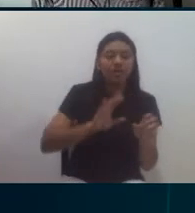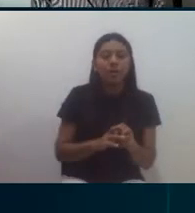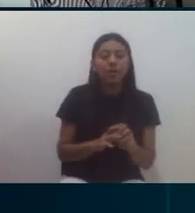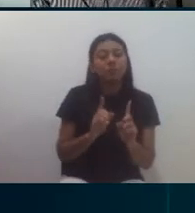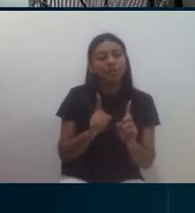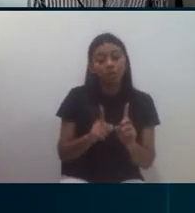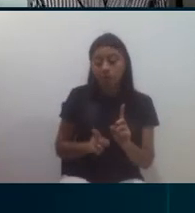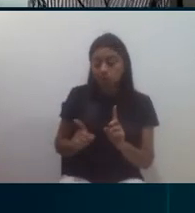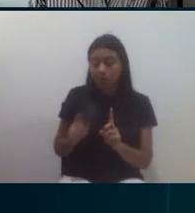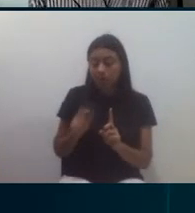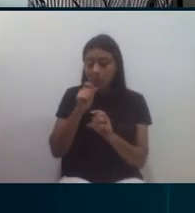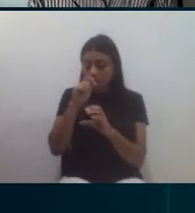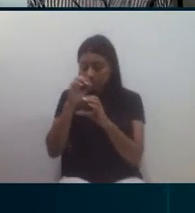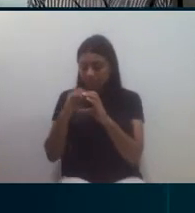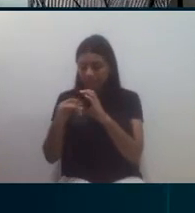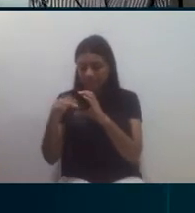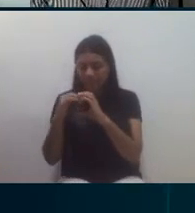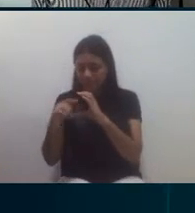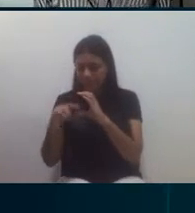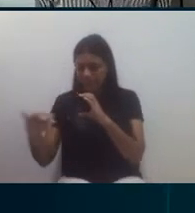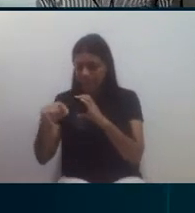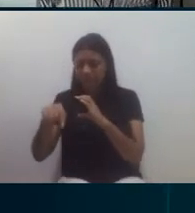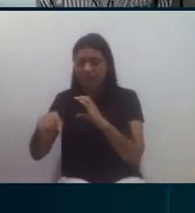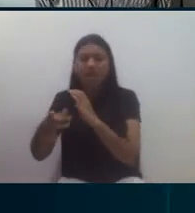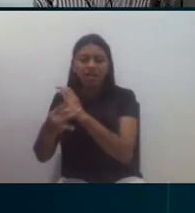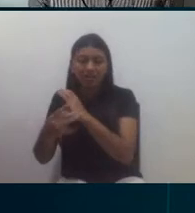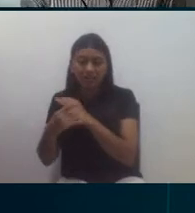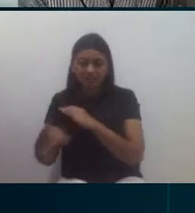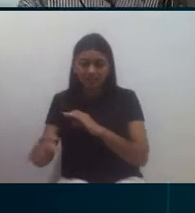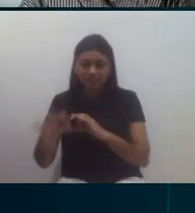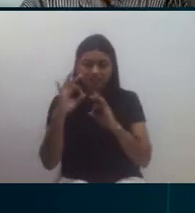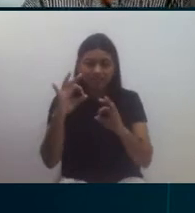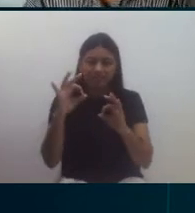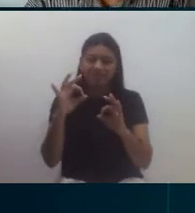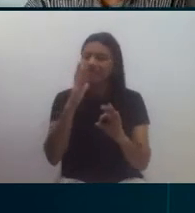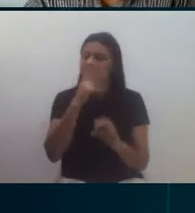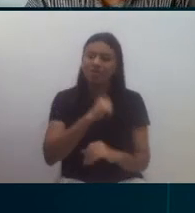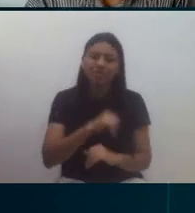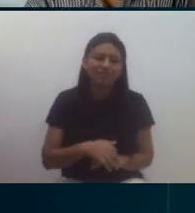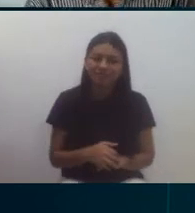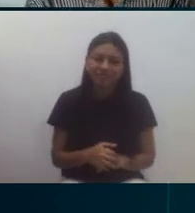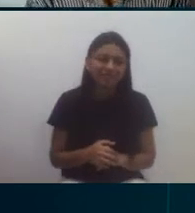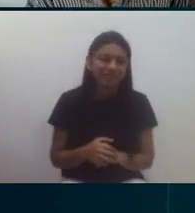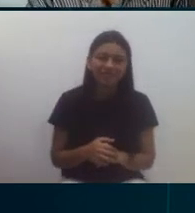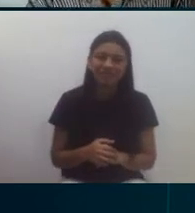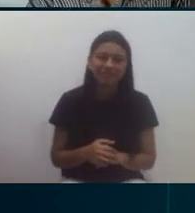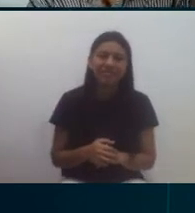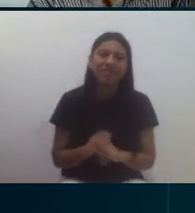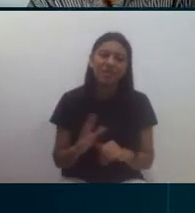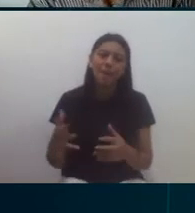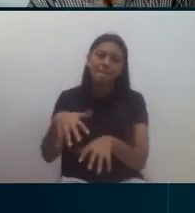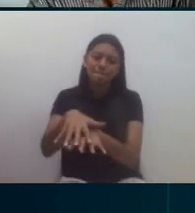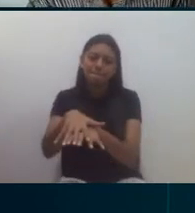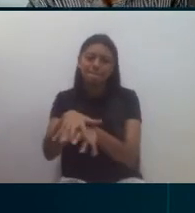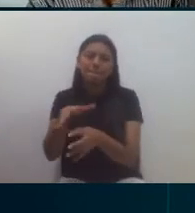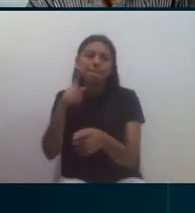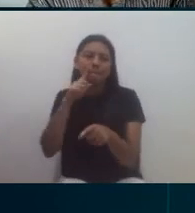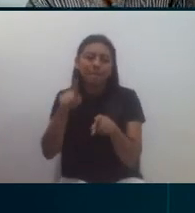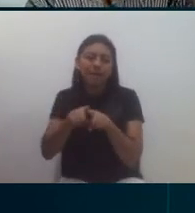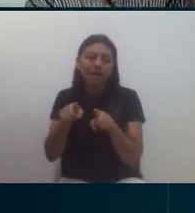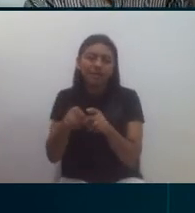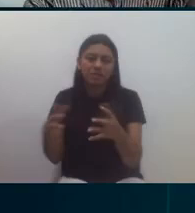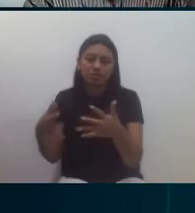Listo, entonces hablemos de las aguas residuales como fuentes de líquidos. Les voy a comentar un poquito como de la anotación acá